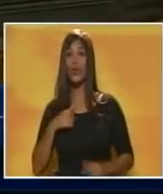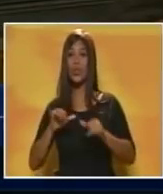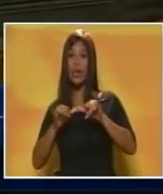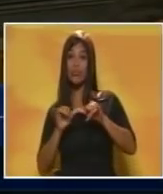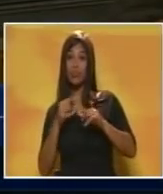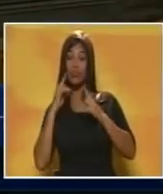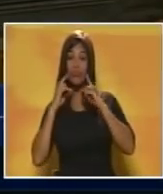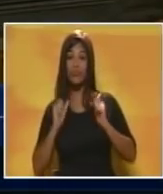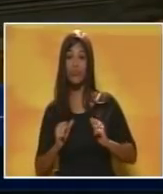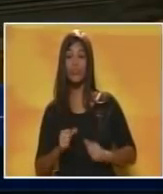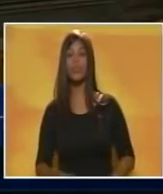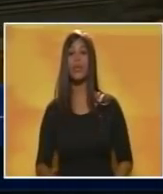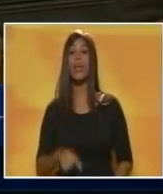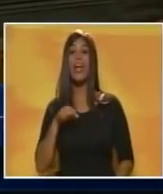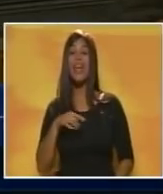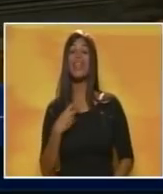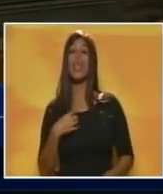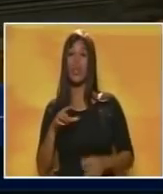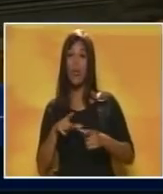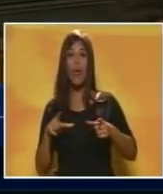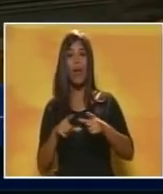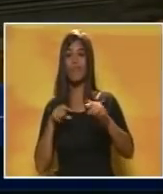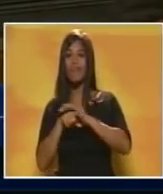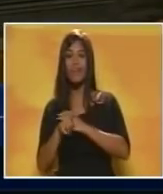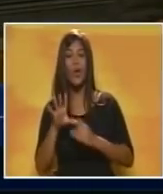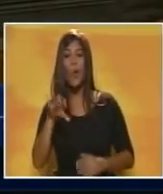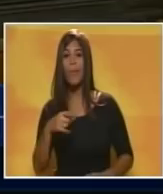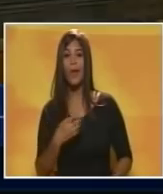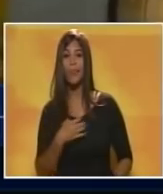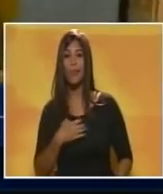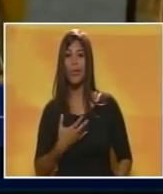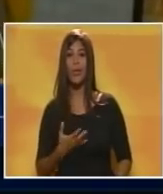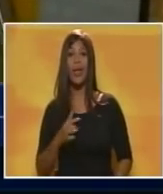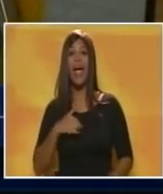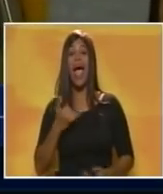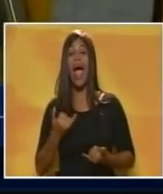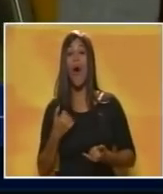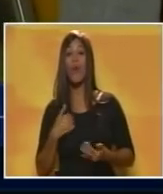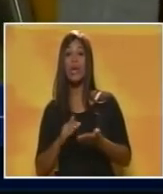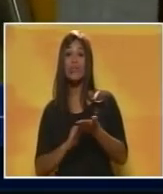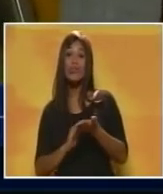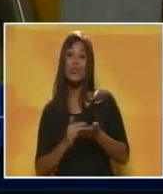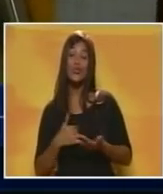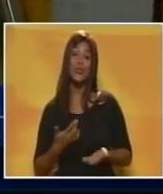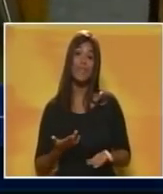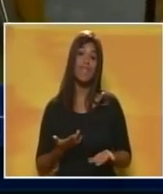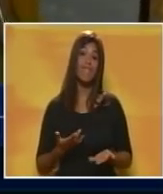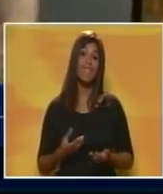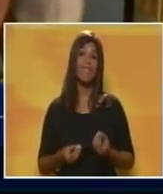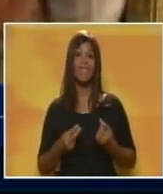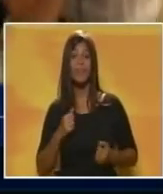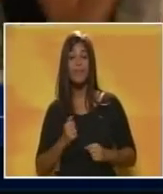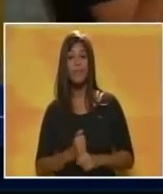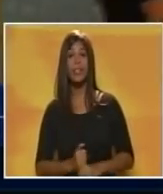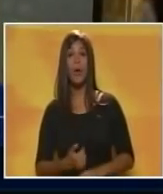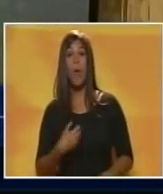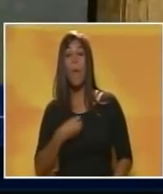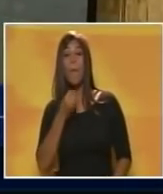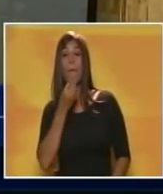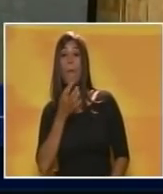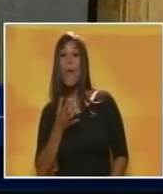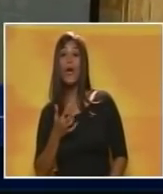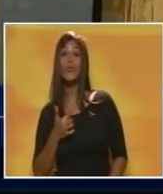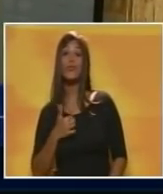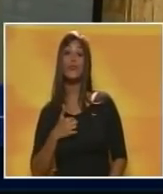arquitecta. En este local al menos no pudo comprar. Dice que ahora le toca resolver como puede. Bueno, voy a